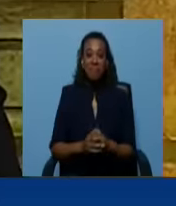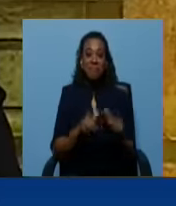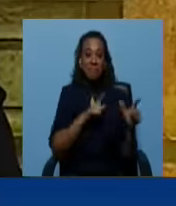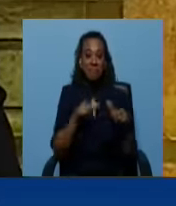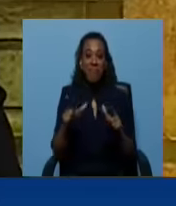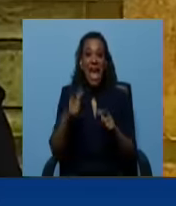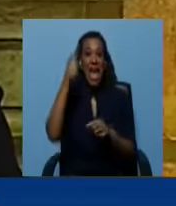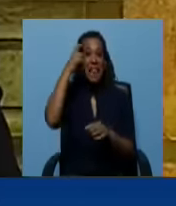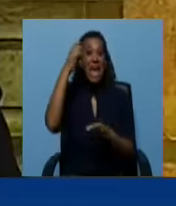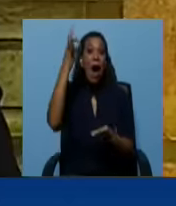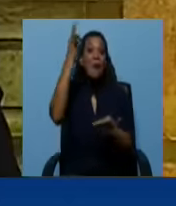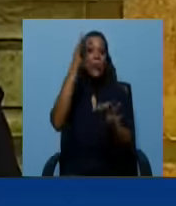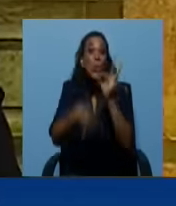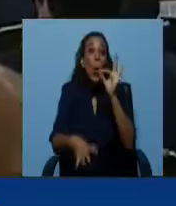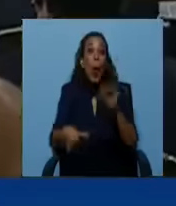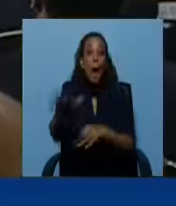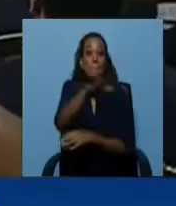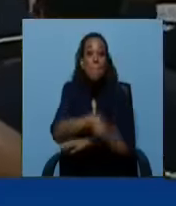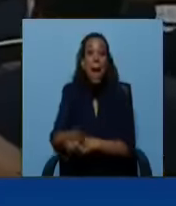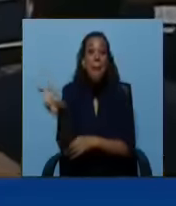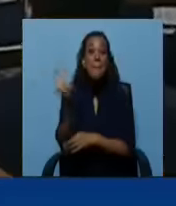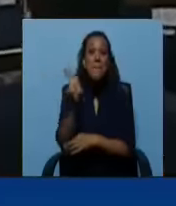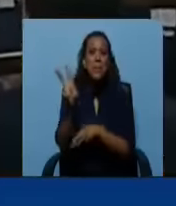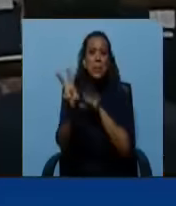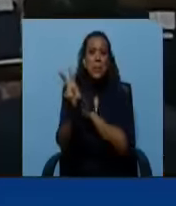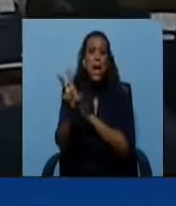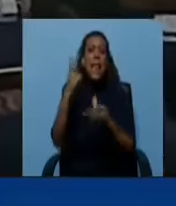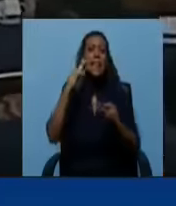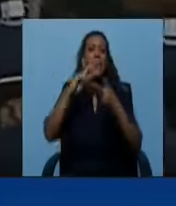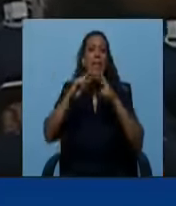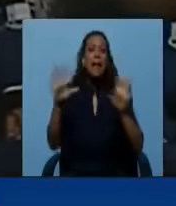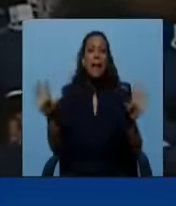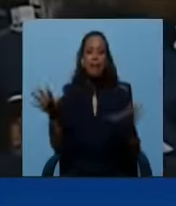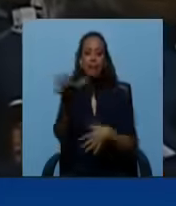Y afortunadamente el país está en paz.